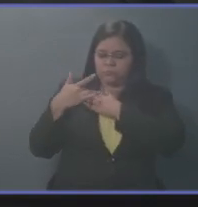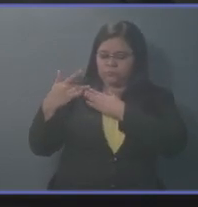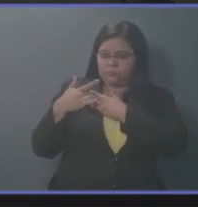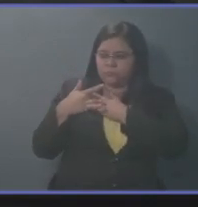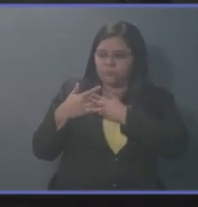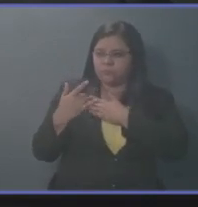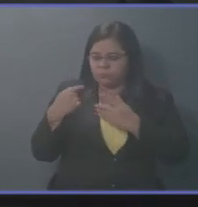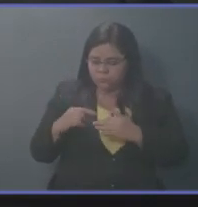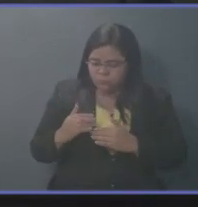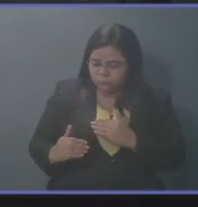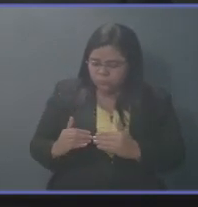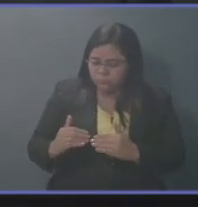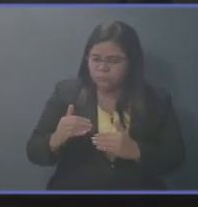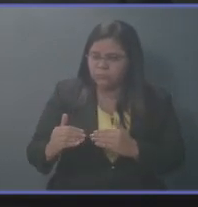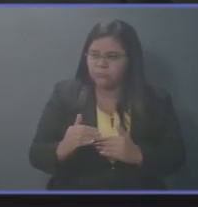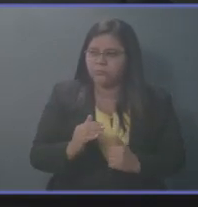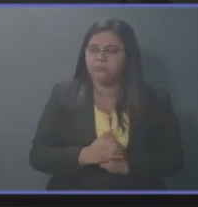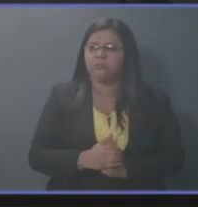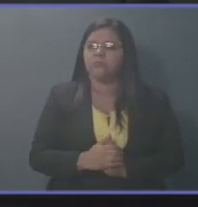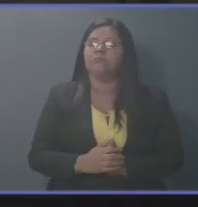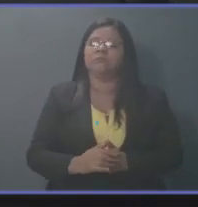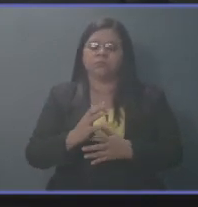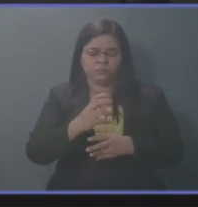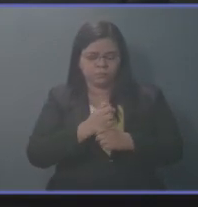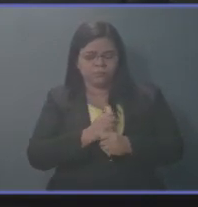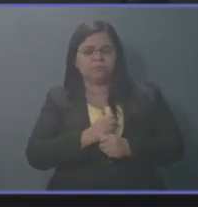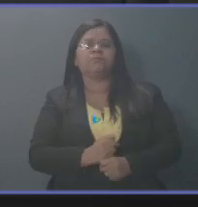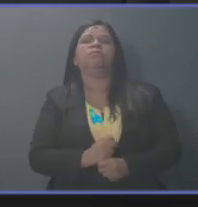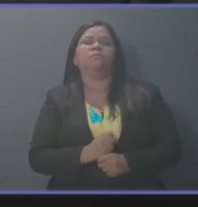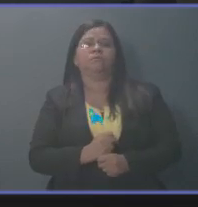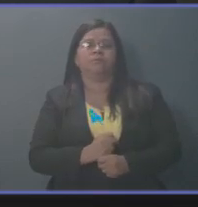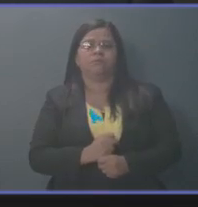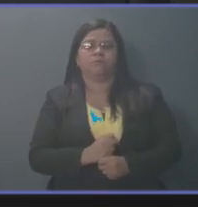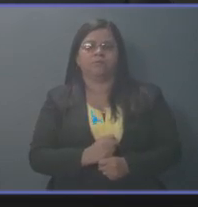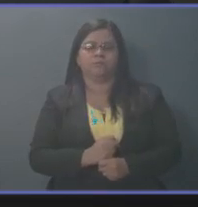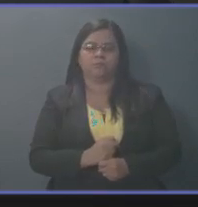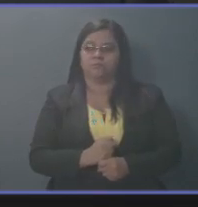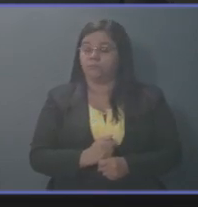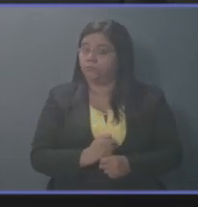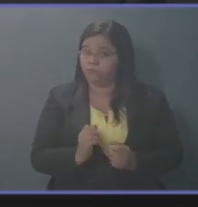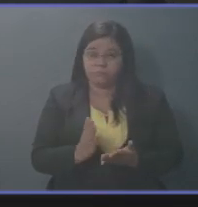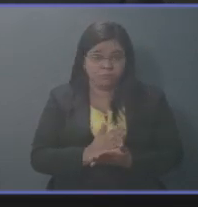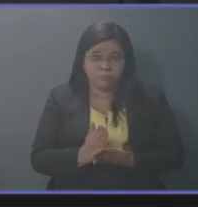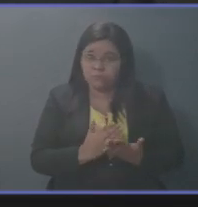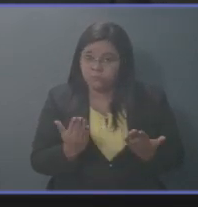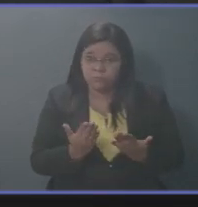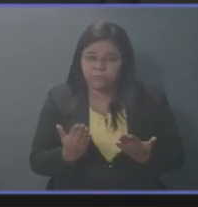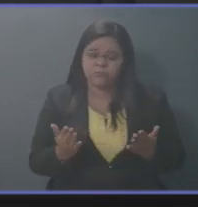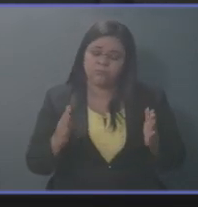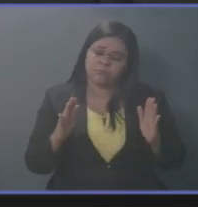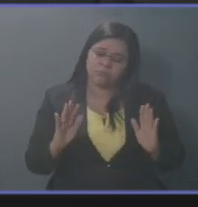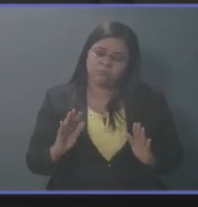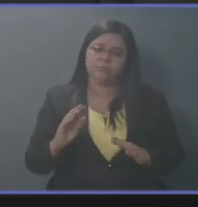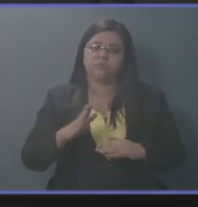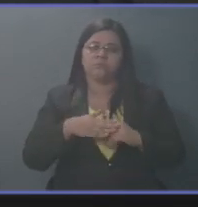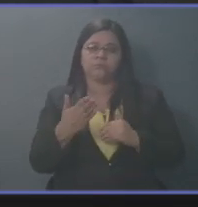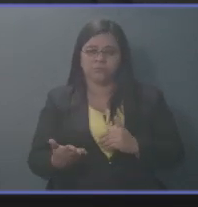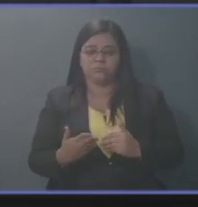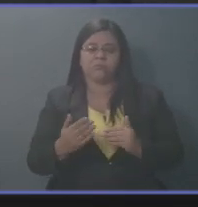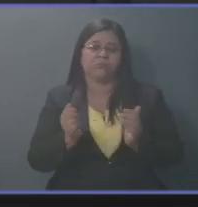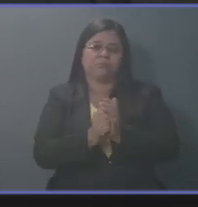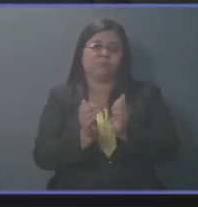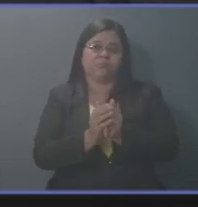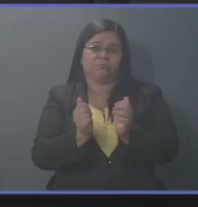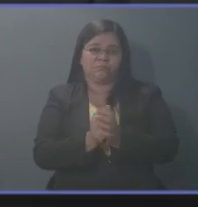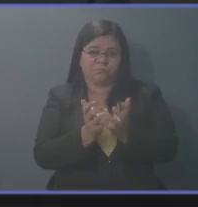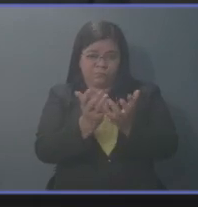hacer los procedimientos con certeza y con seguridad. Si no está así, no lo va a hacer y va a aumentar la mortalidad y